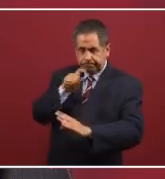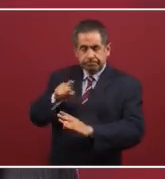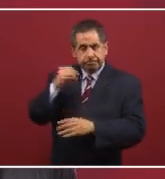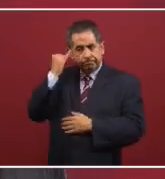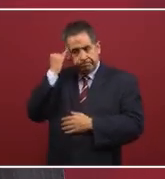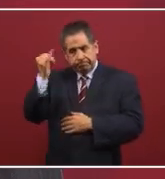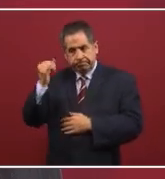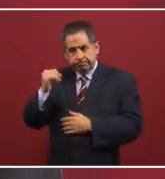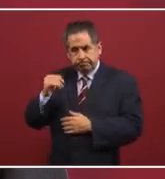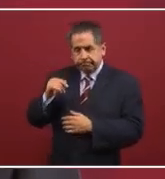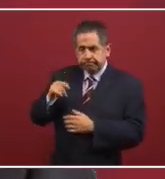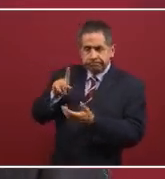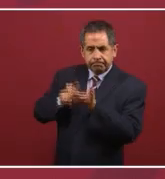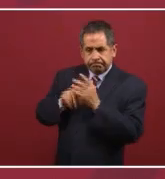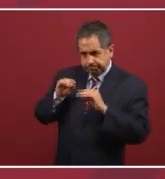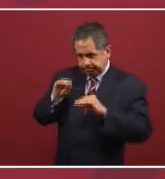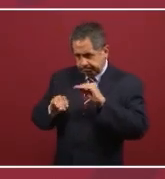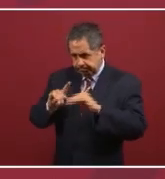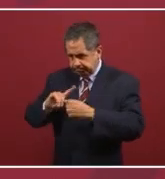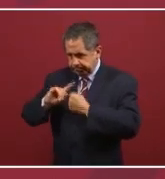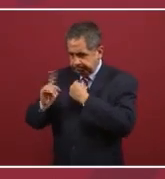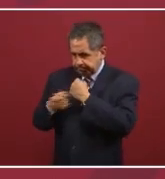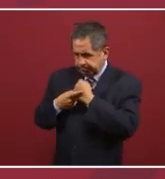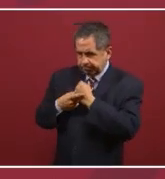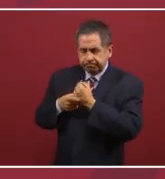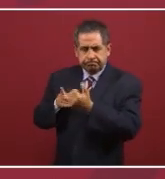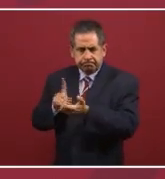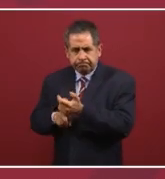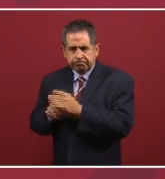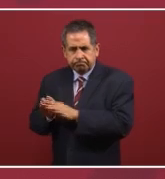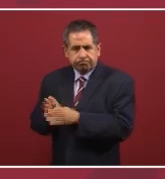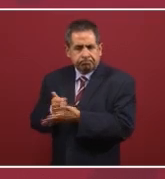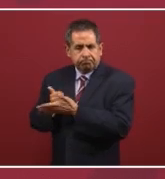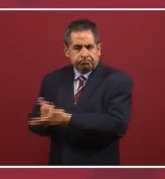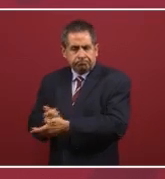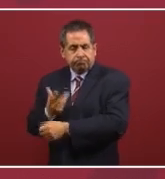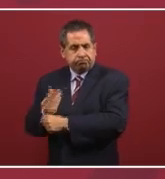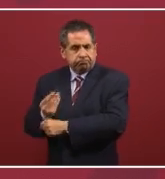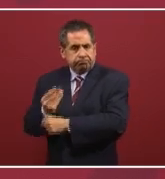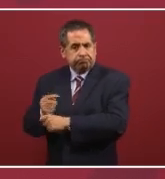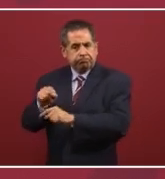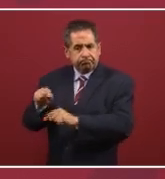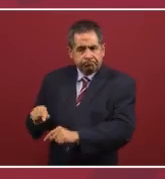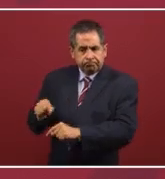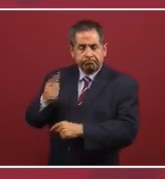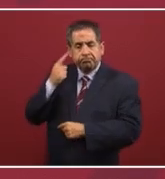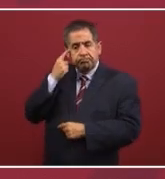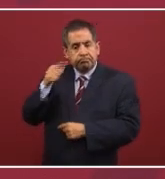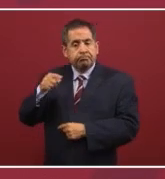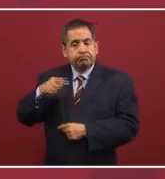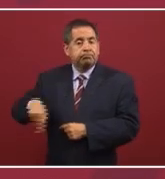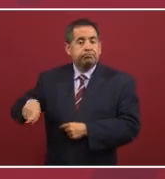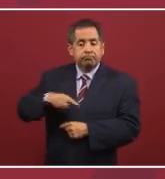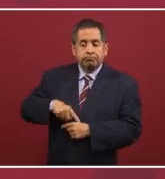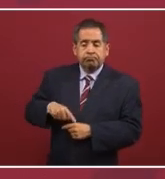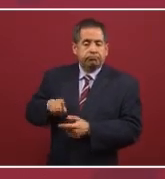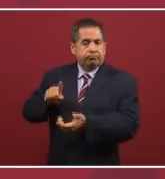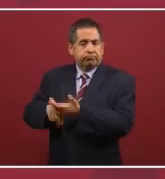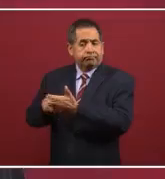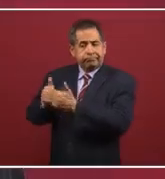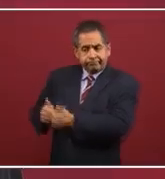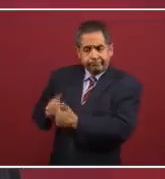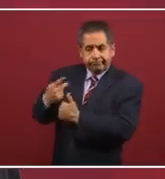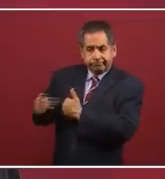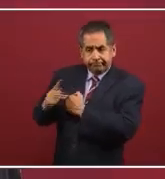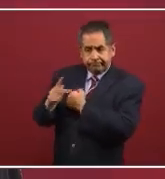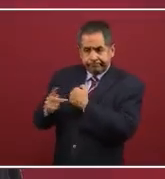enfoque estructural, con un enfoque de fondo para que haya producción,